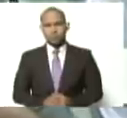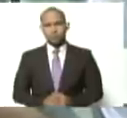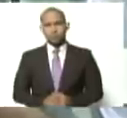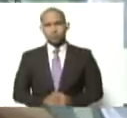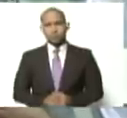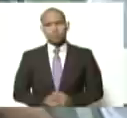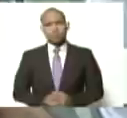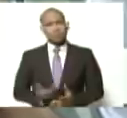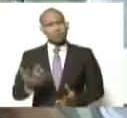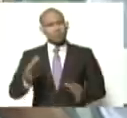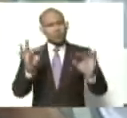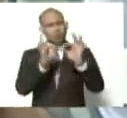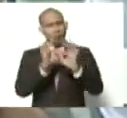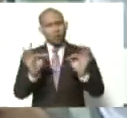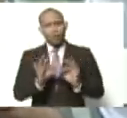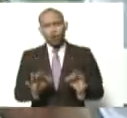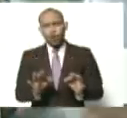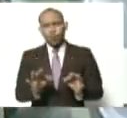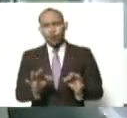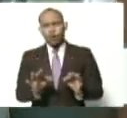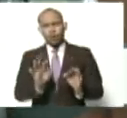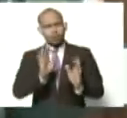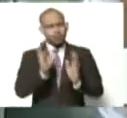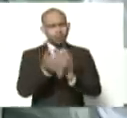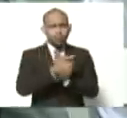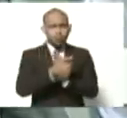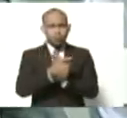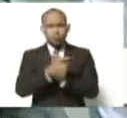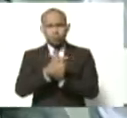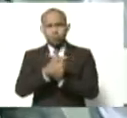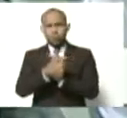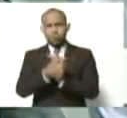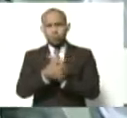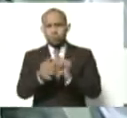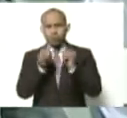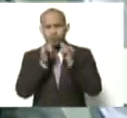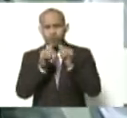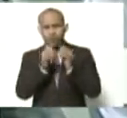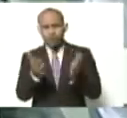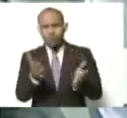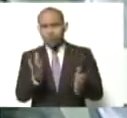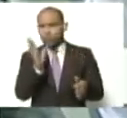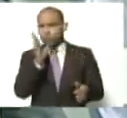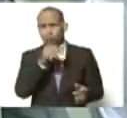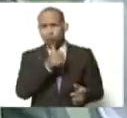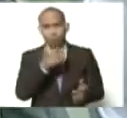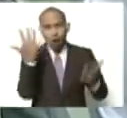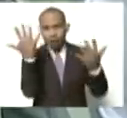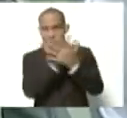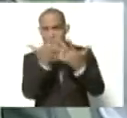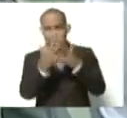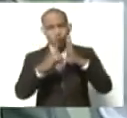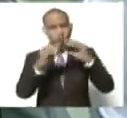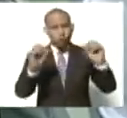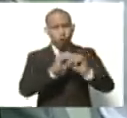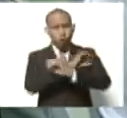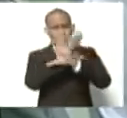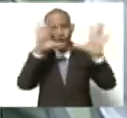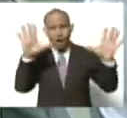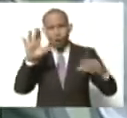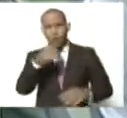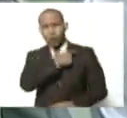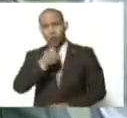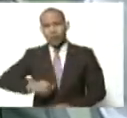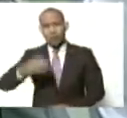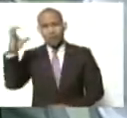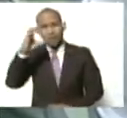A la manera de buscar tapar los hechos criminales donde está directamente involucrado, ya no tenemos ninguna duda de ello, el señor Iván Duque, donde